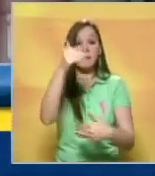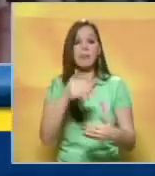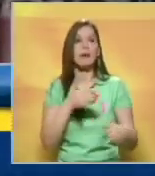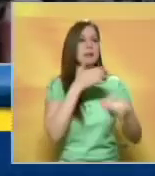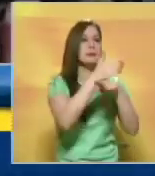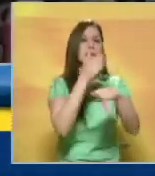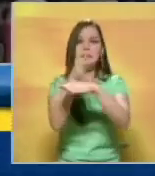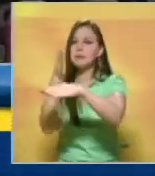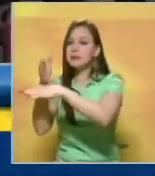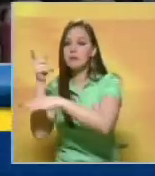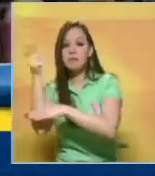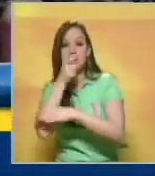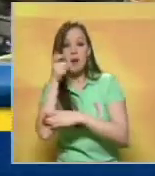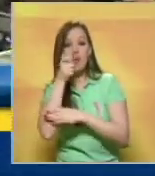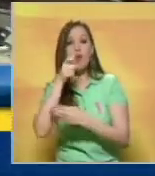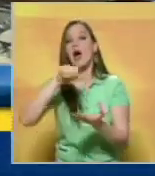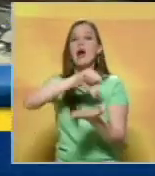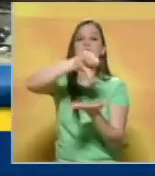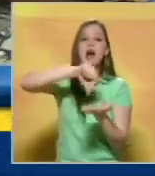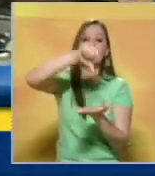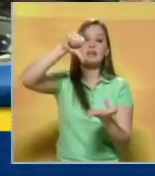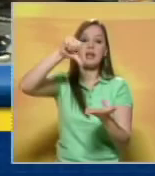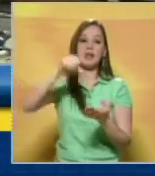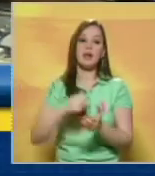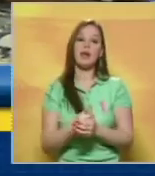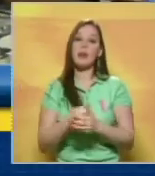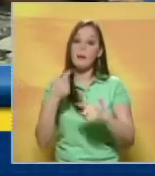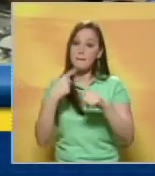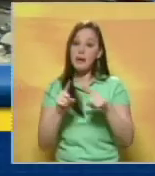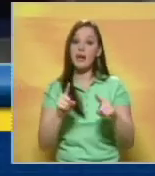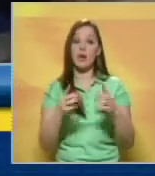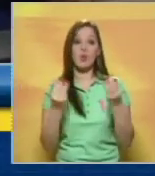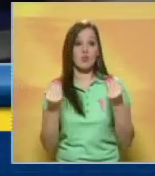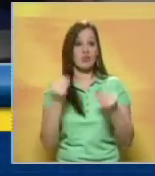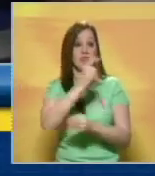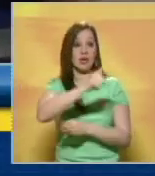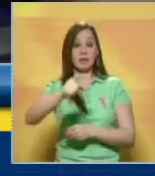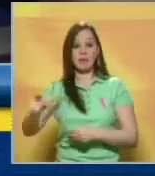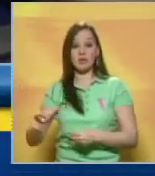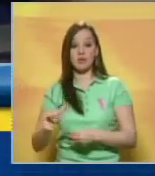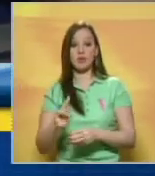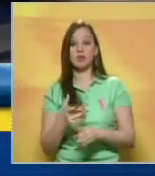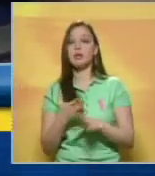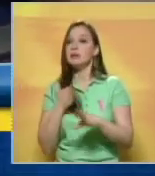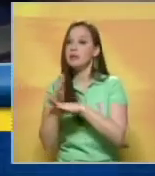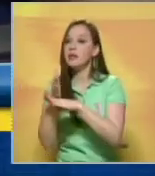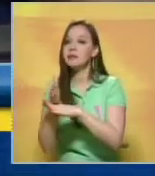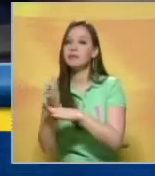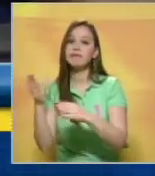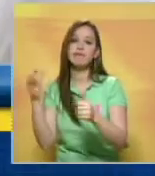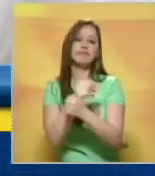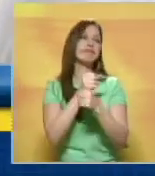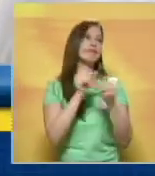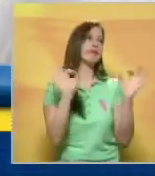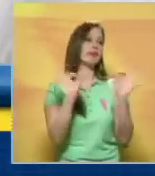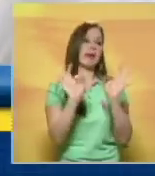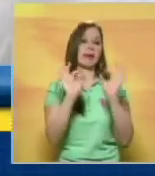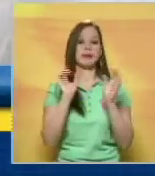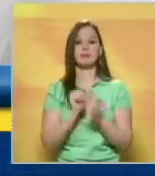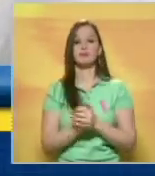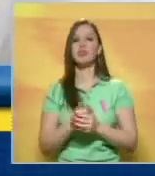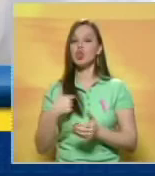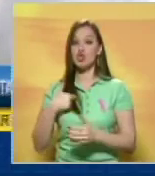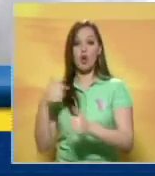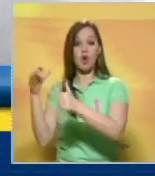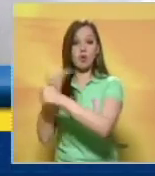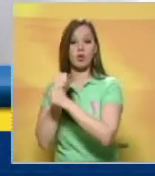aceite necesario para su medio de transporte. Sin embargo, la búsqueda en muchos de los casos resulta infructuosa. El aceite que yo